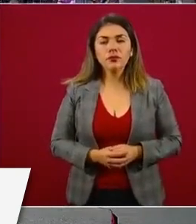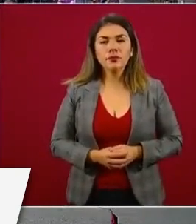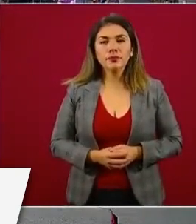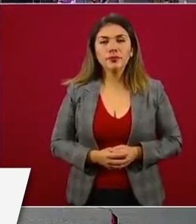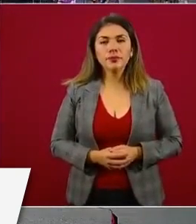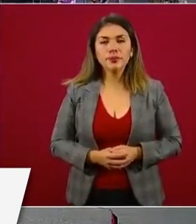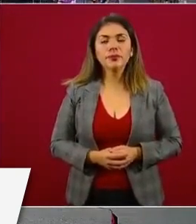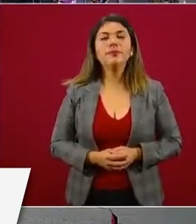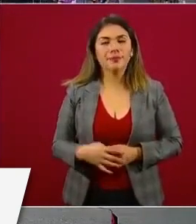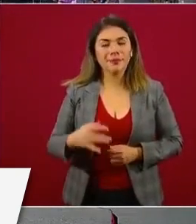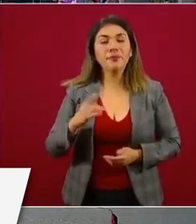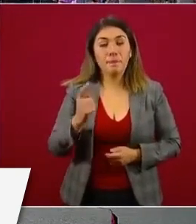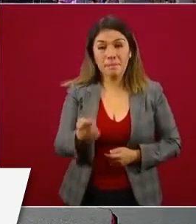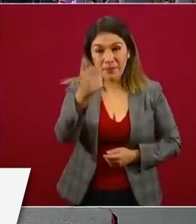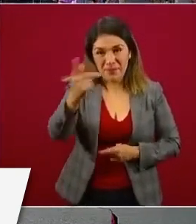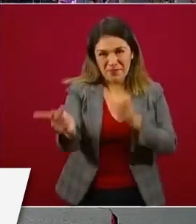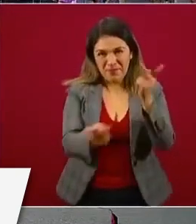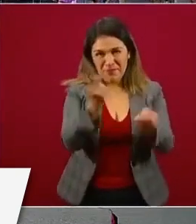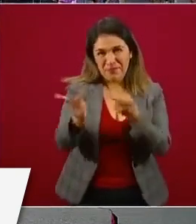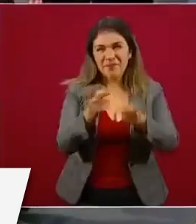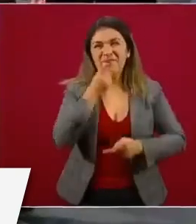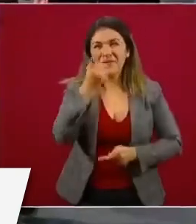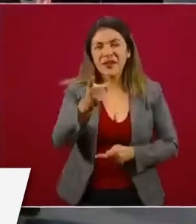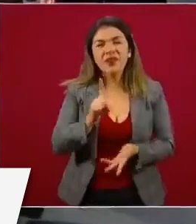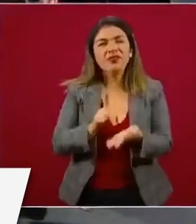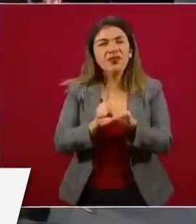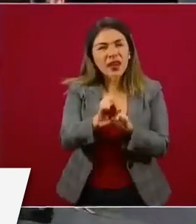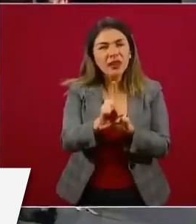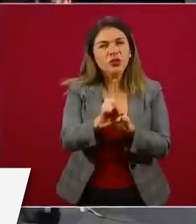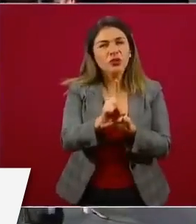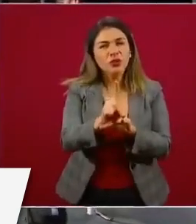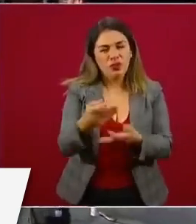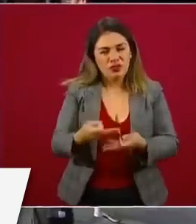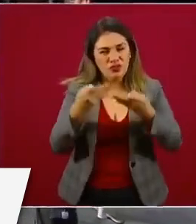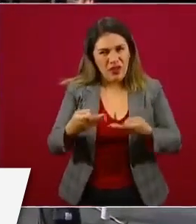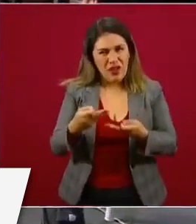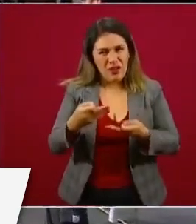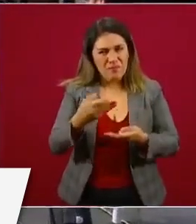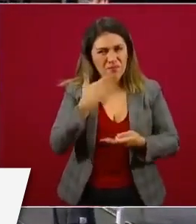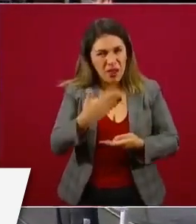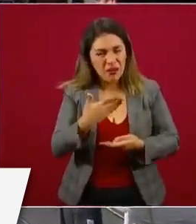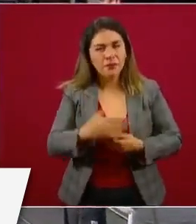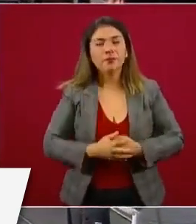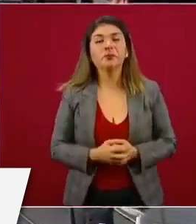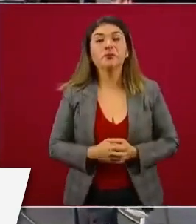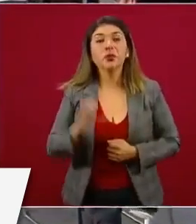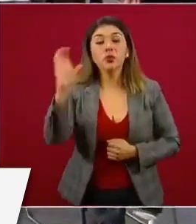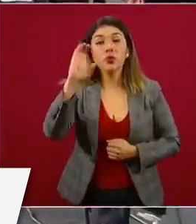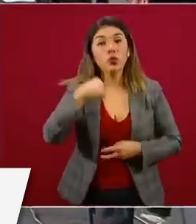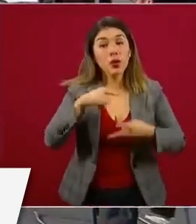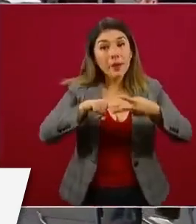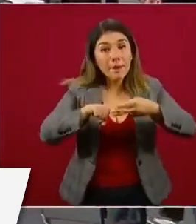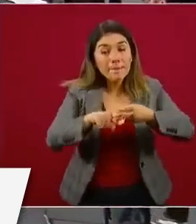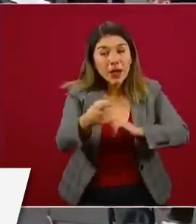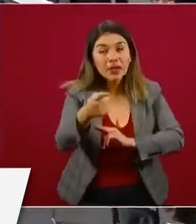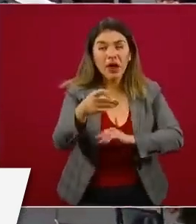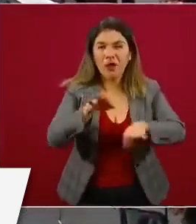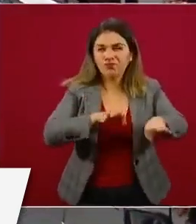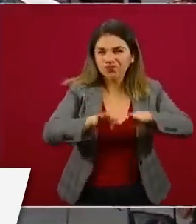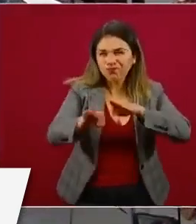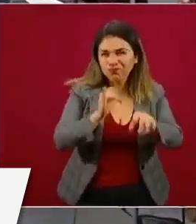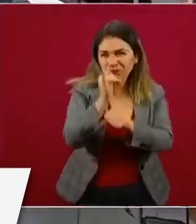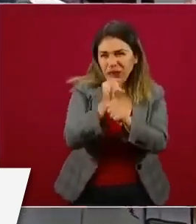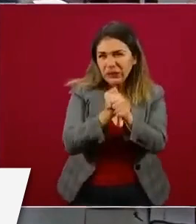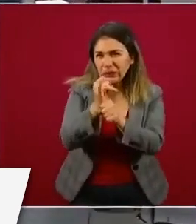su primera pregunta con respecto a los derechos de vía cuando iniciamos los trabajos de investigación sobre